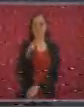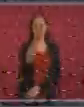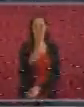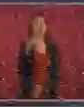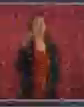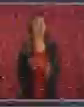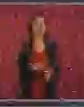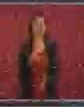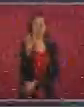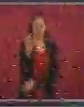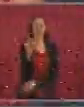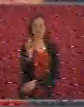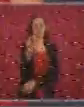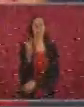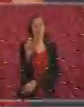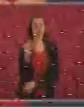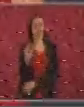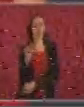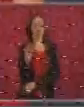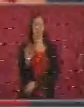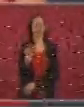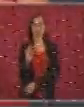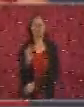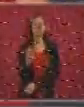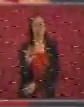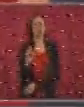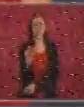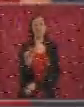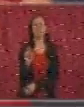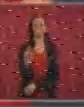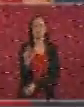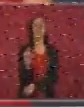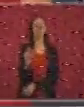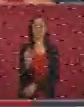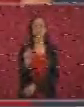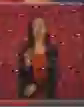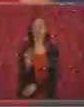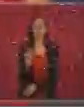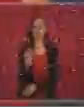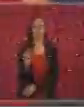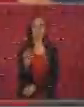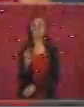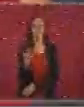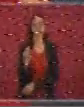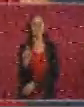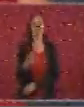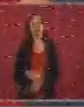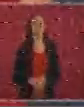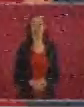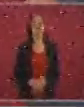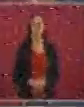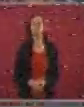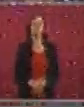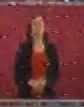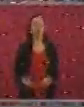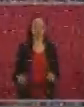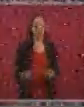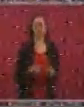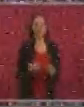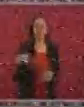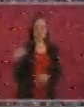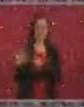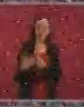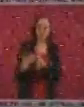es el producto de este ejercicio del poder de confrontar a